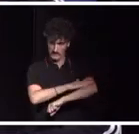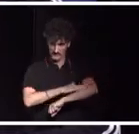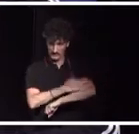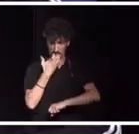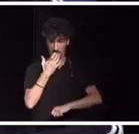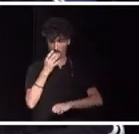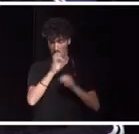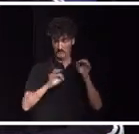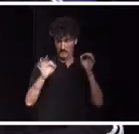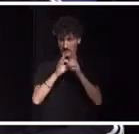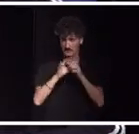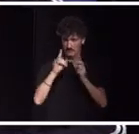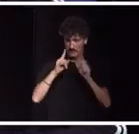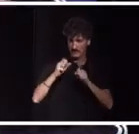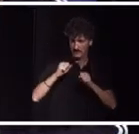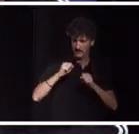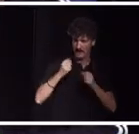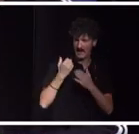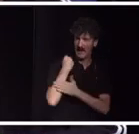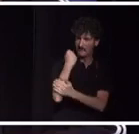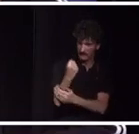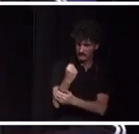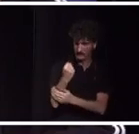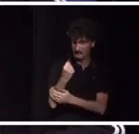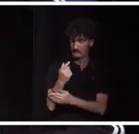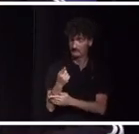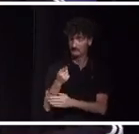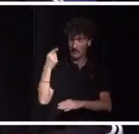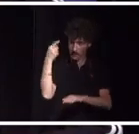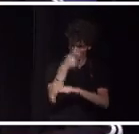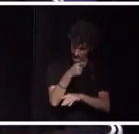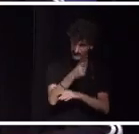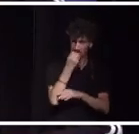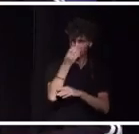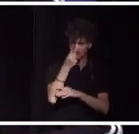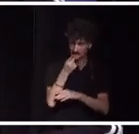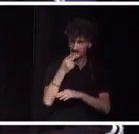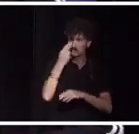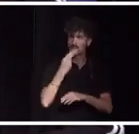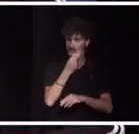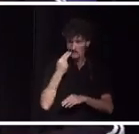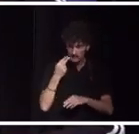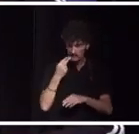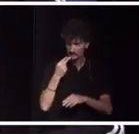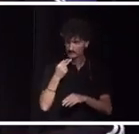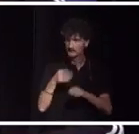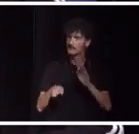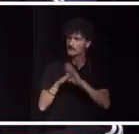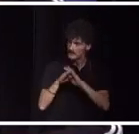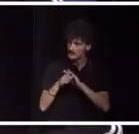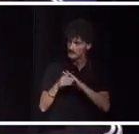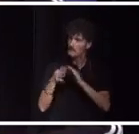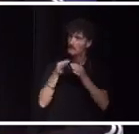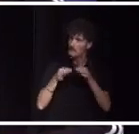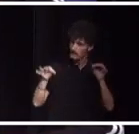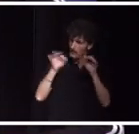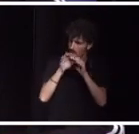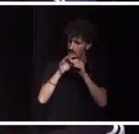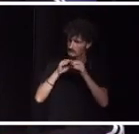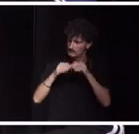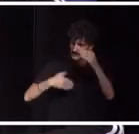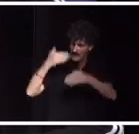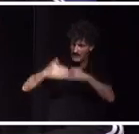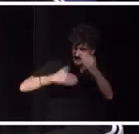haga ruido para obligar al PSOE a cumplir sus promesas, y sin nadie de Podemos que empuje las transformaciones más